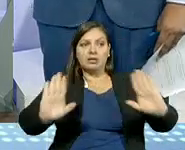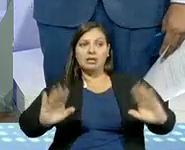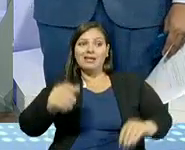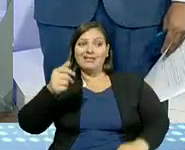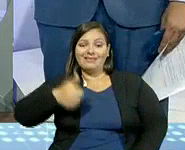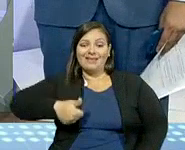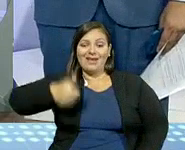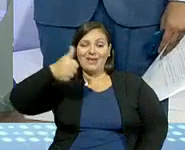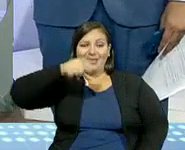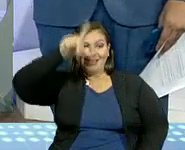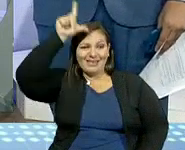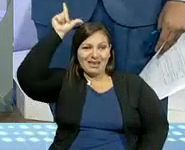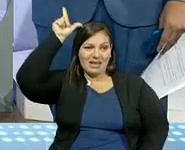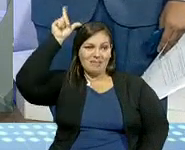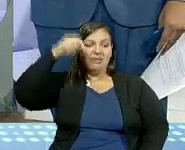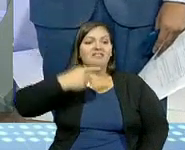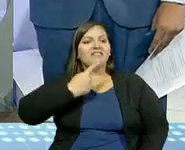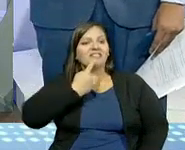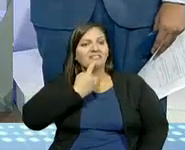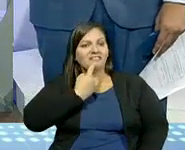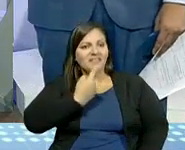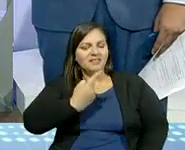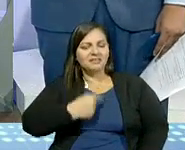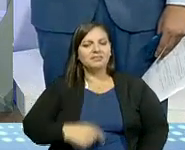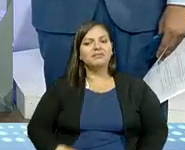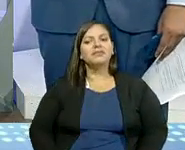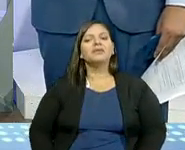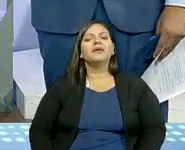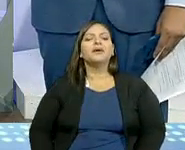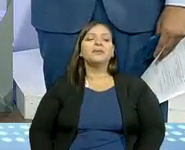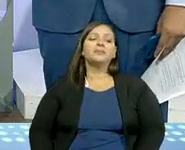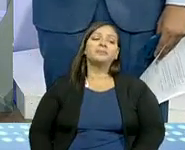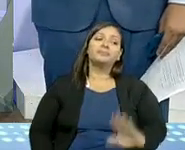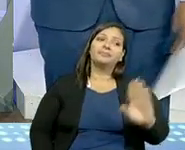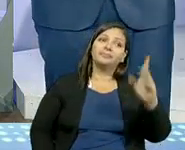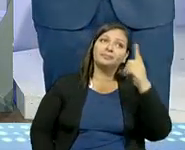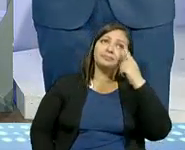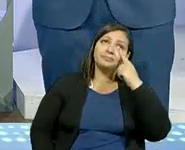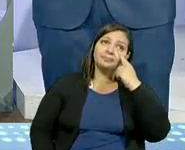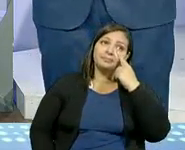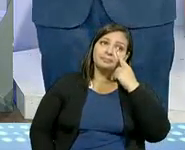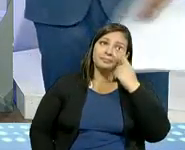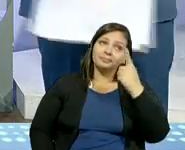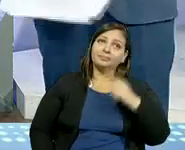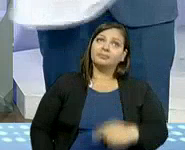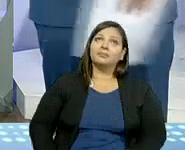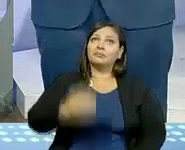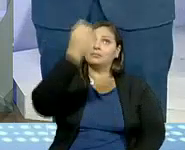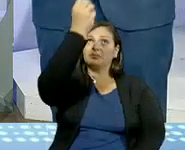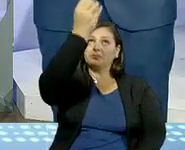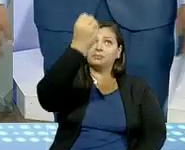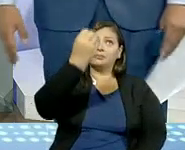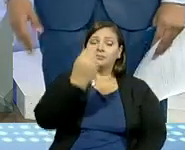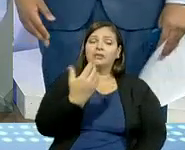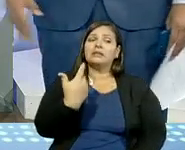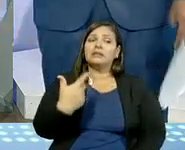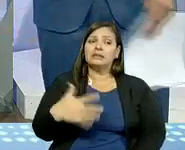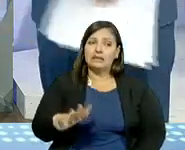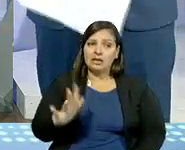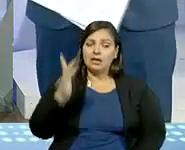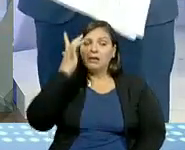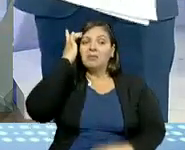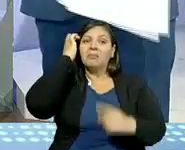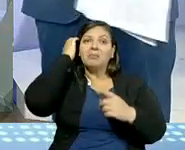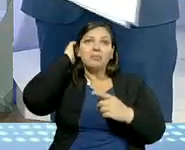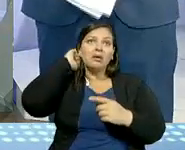no hay una cultura vial, si nosotros mismos no somos responsables de nuestros actos, así llenen de semáforos toda la ciudad de Guayaquil, así